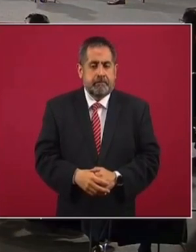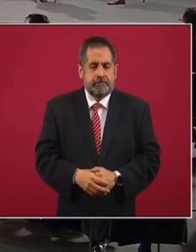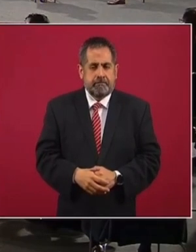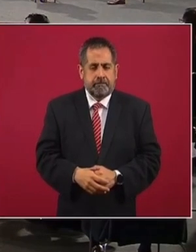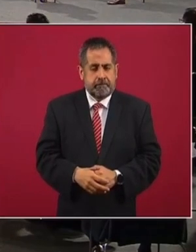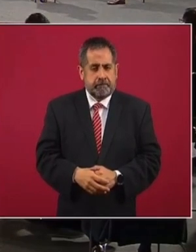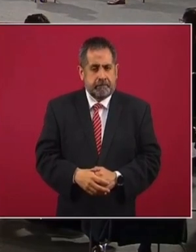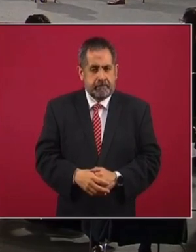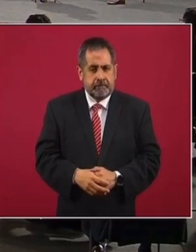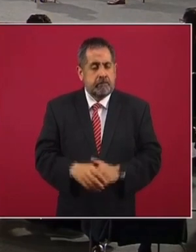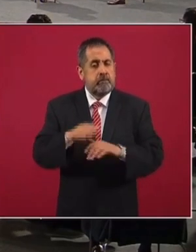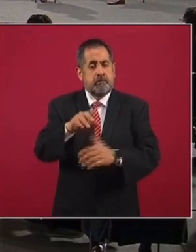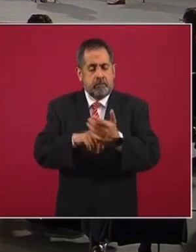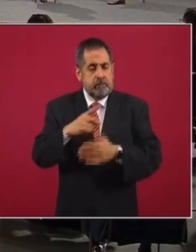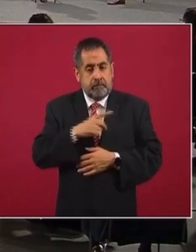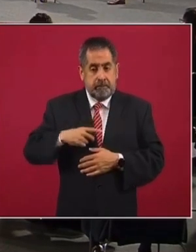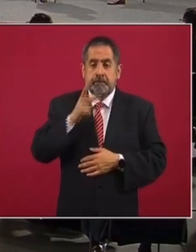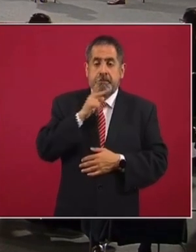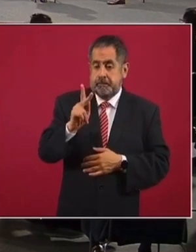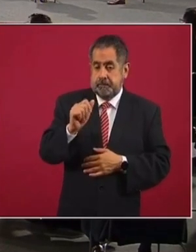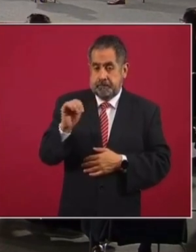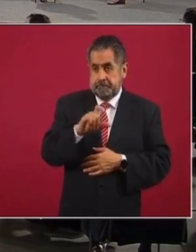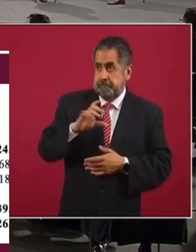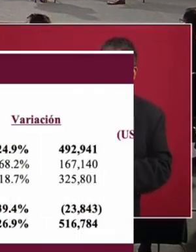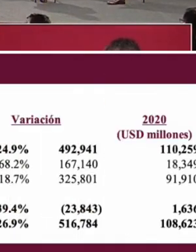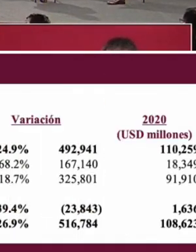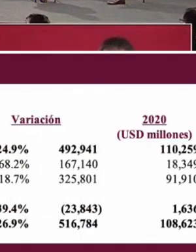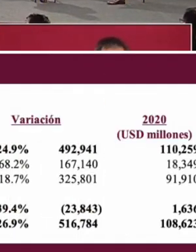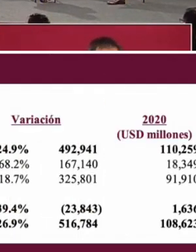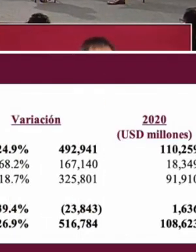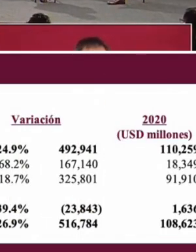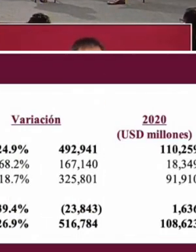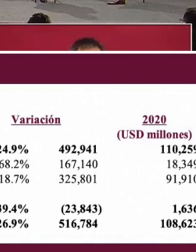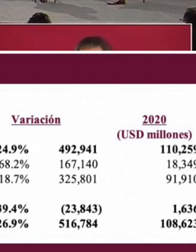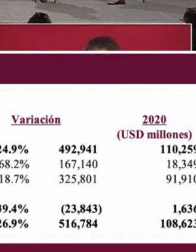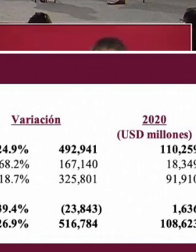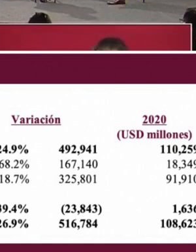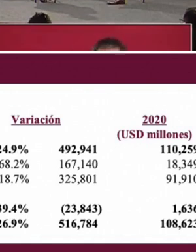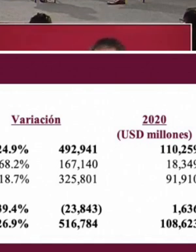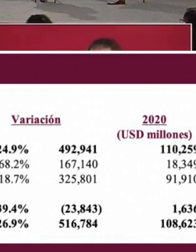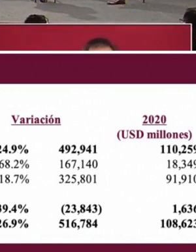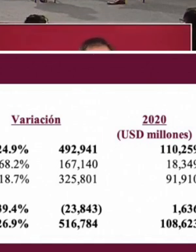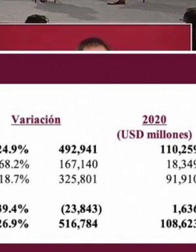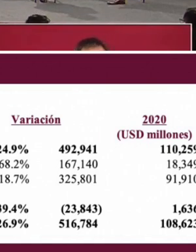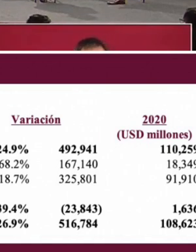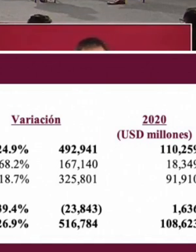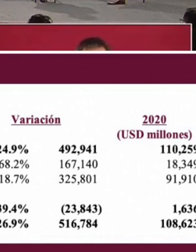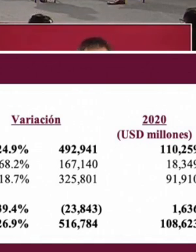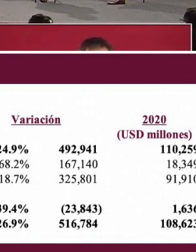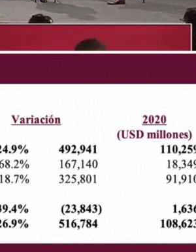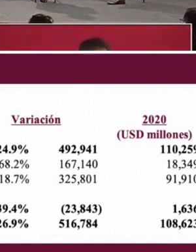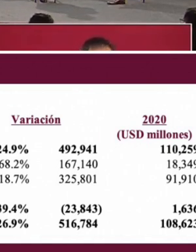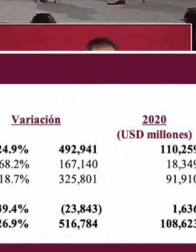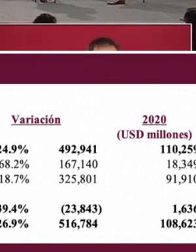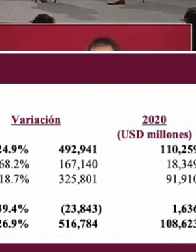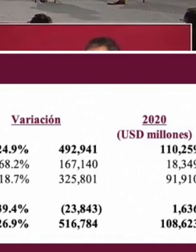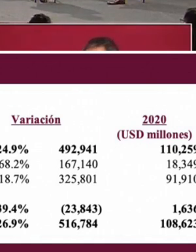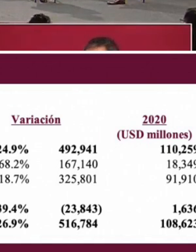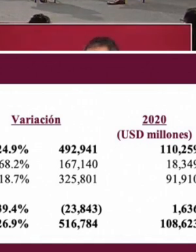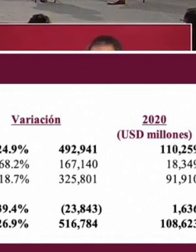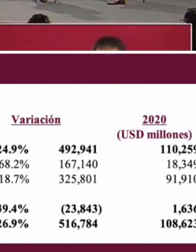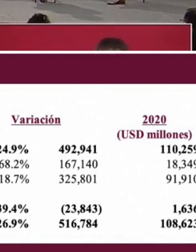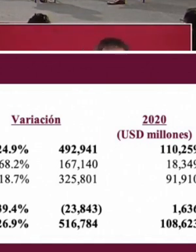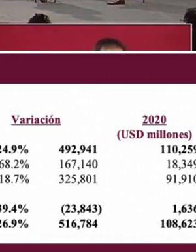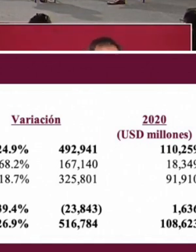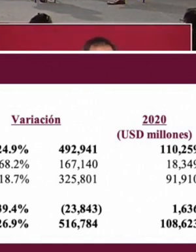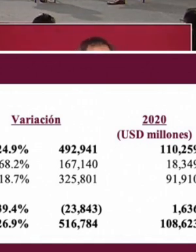Acerca de la deuda de Pemex, ayer me envió una nota el director de Pemex